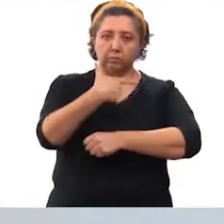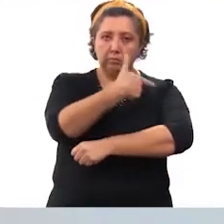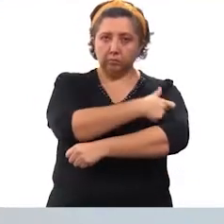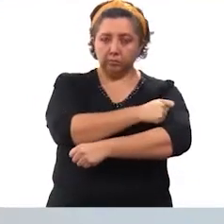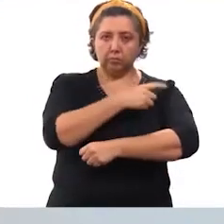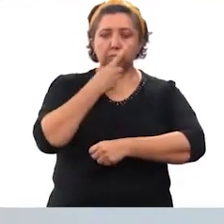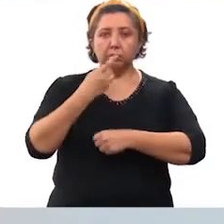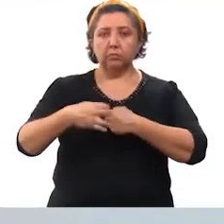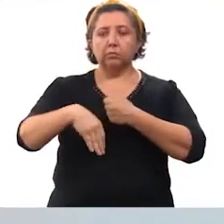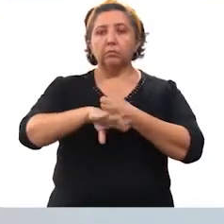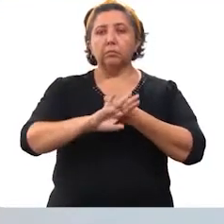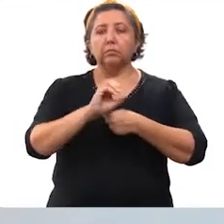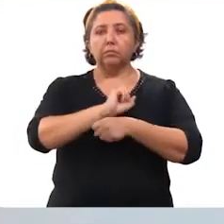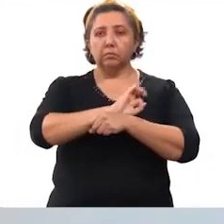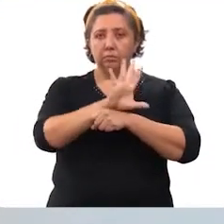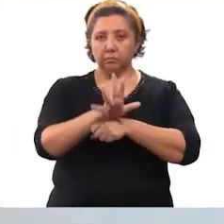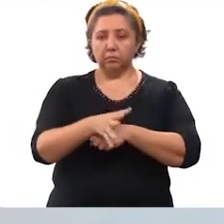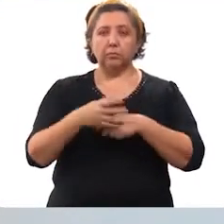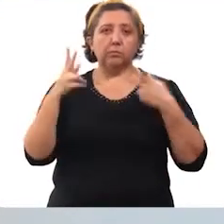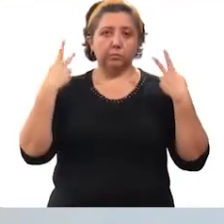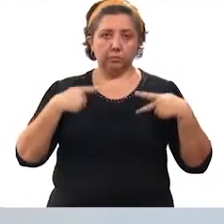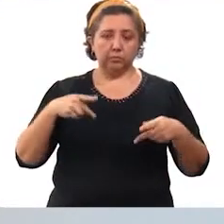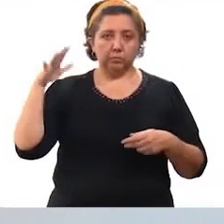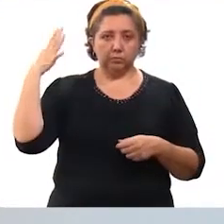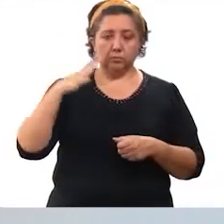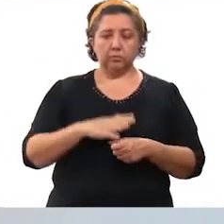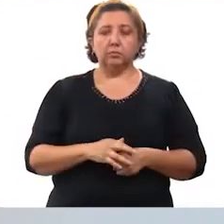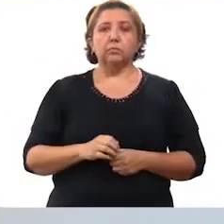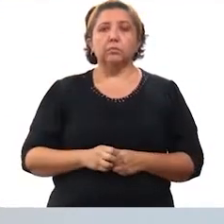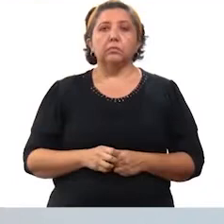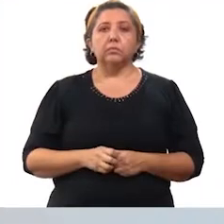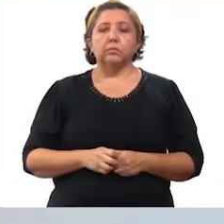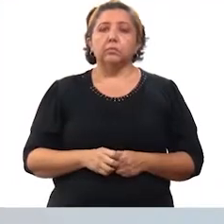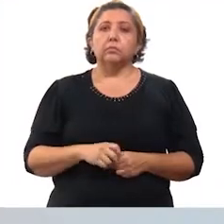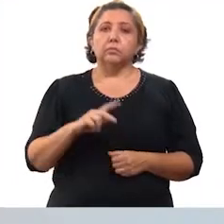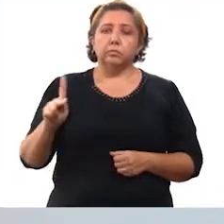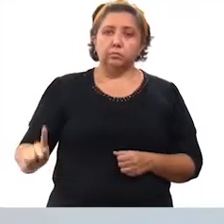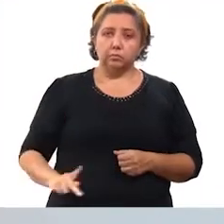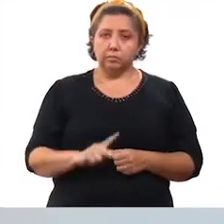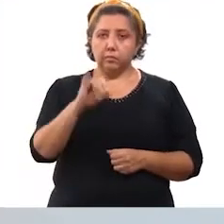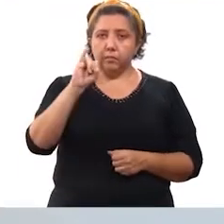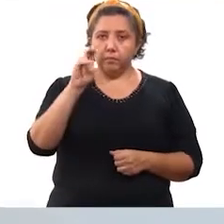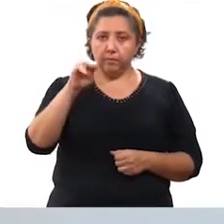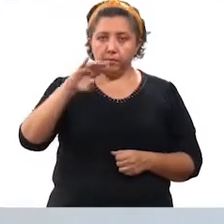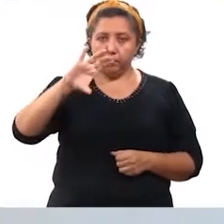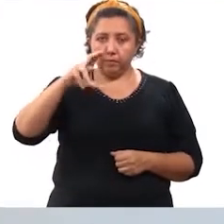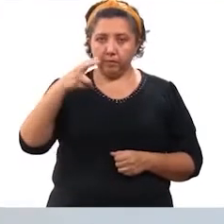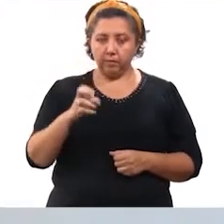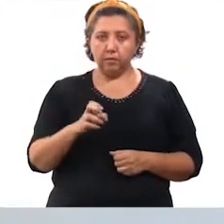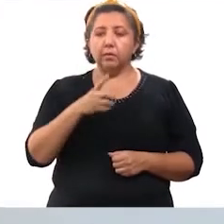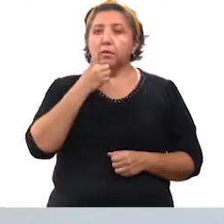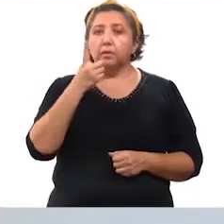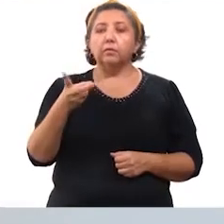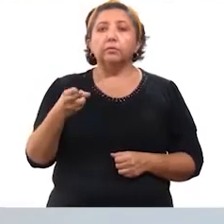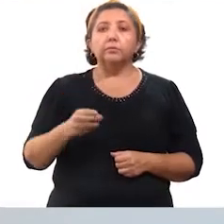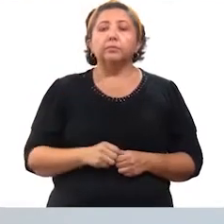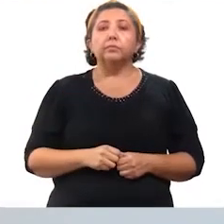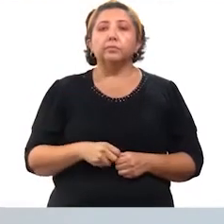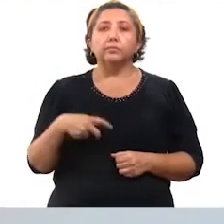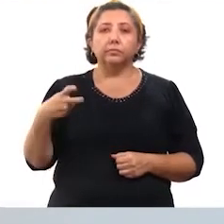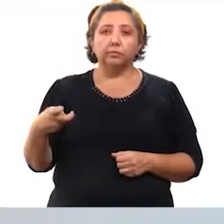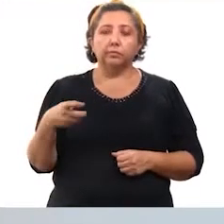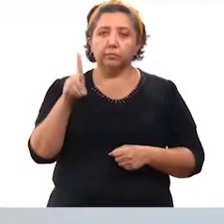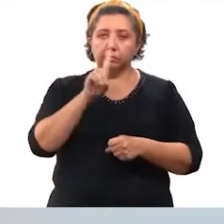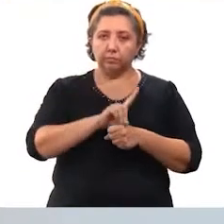de la vacuna contra el coronavirus entre la población de adultos mayores del municipio de Sinanché. Cabe mencionar que a partir de